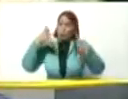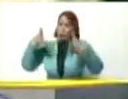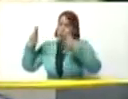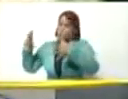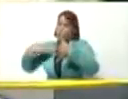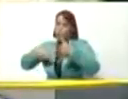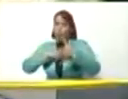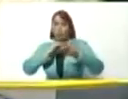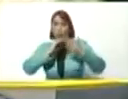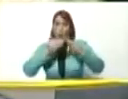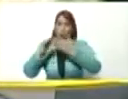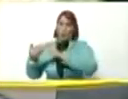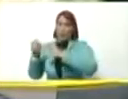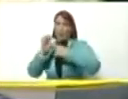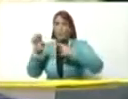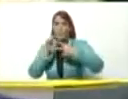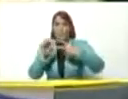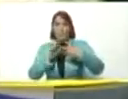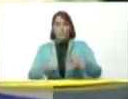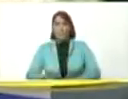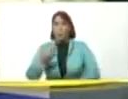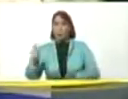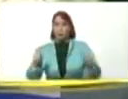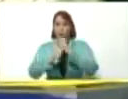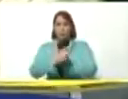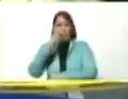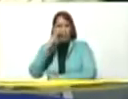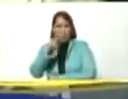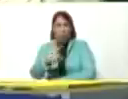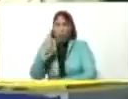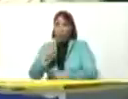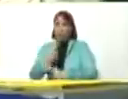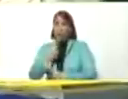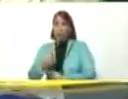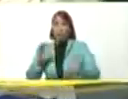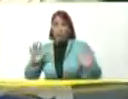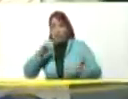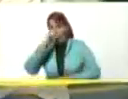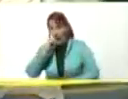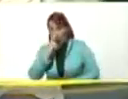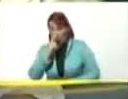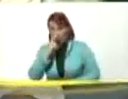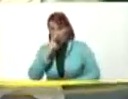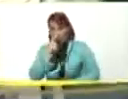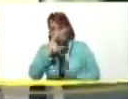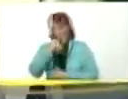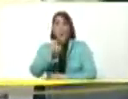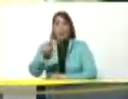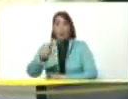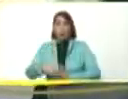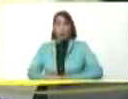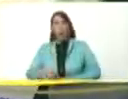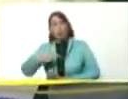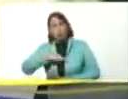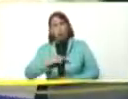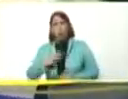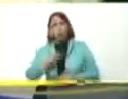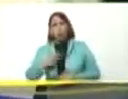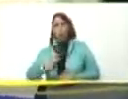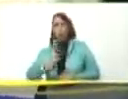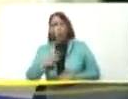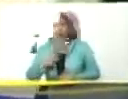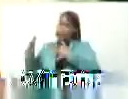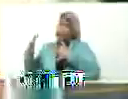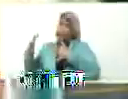comunidades, elemento importante para cambiar la visión. Debo decir que en el año 2020 hemos formado,